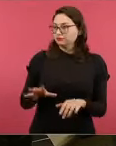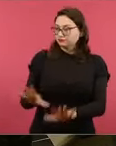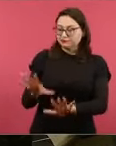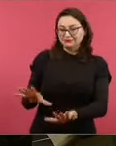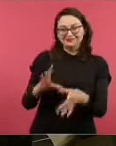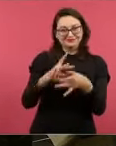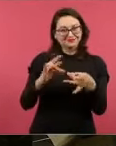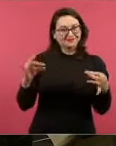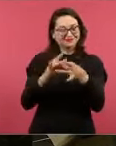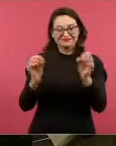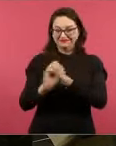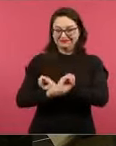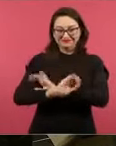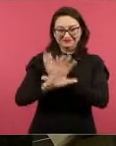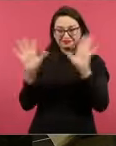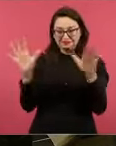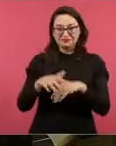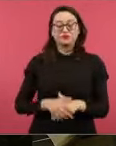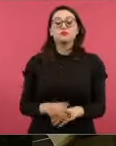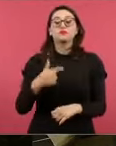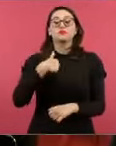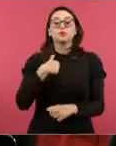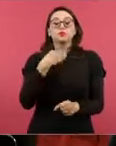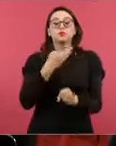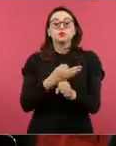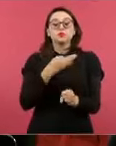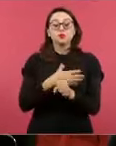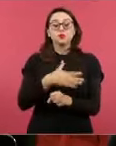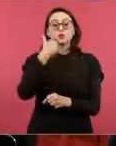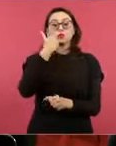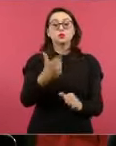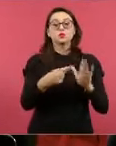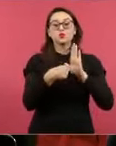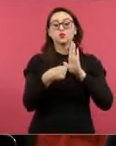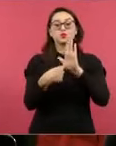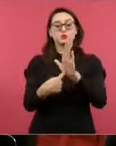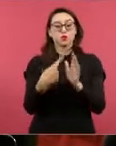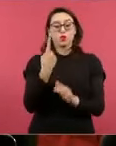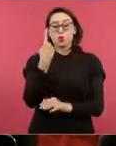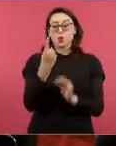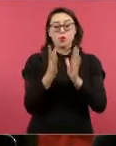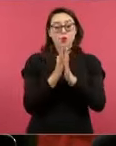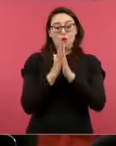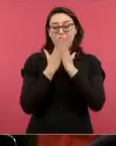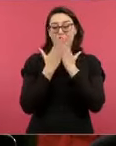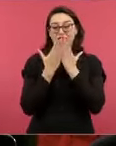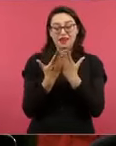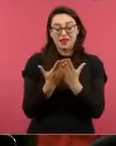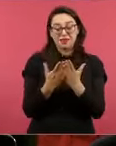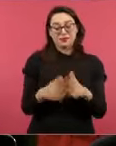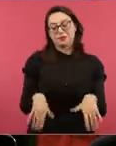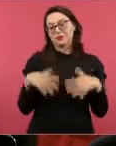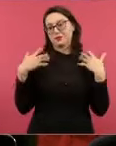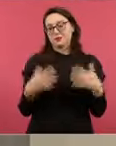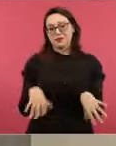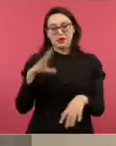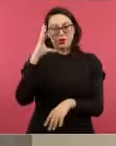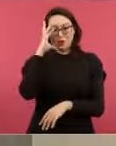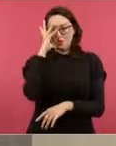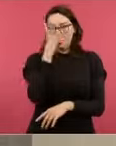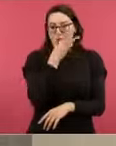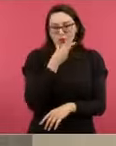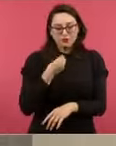que presentar un libro que surge de una transposición didáctica. ¿Qué quiere decir